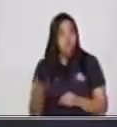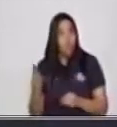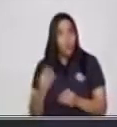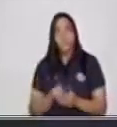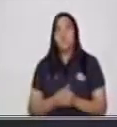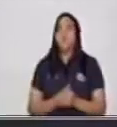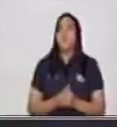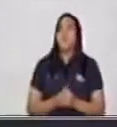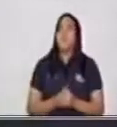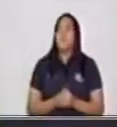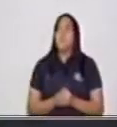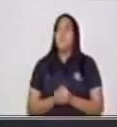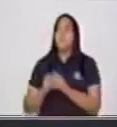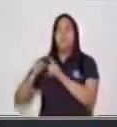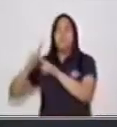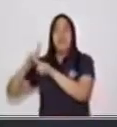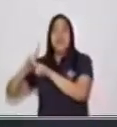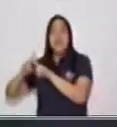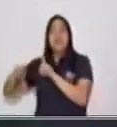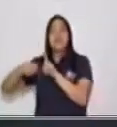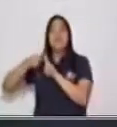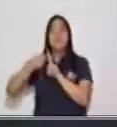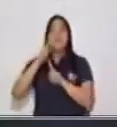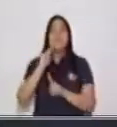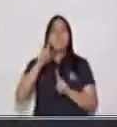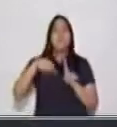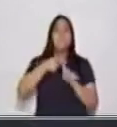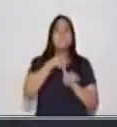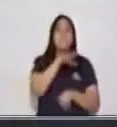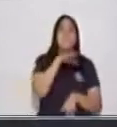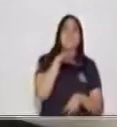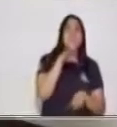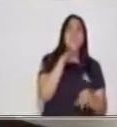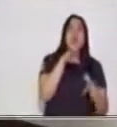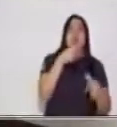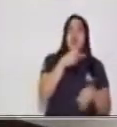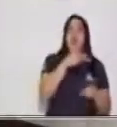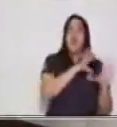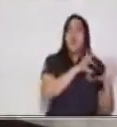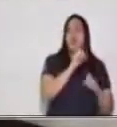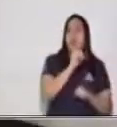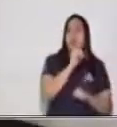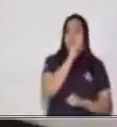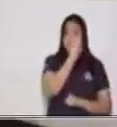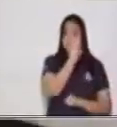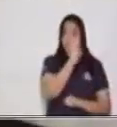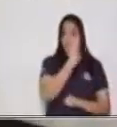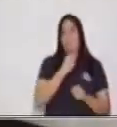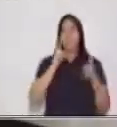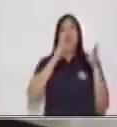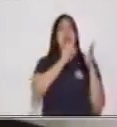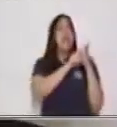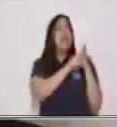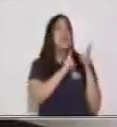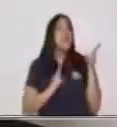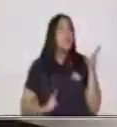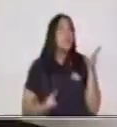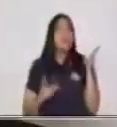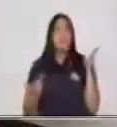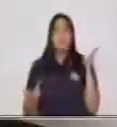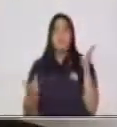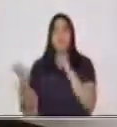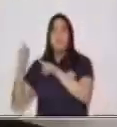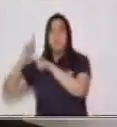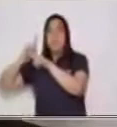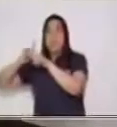construimos. X más Y más Z igual a 80 es nuestra primera ecuación. La segunda ecuación es